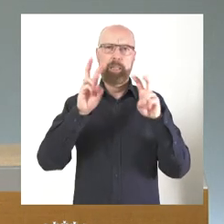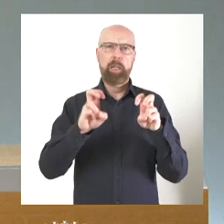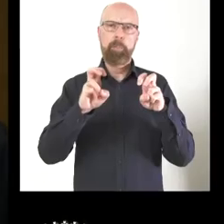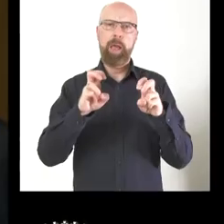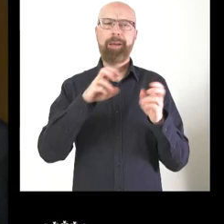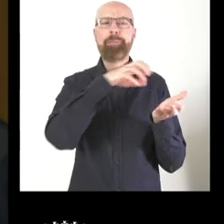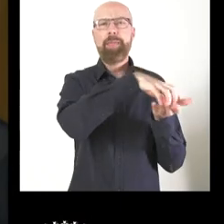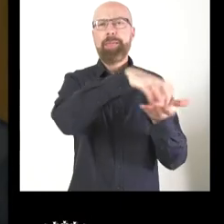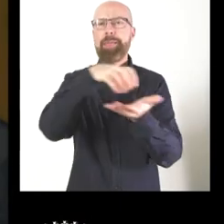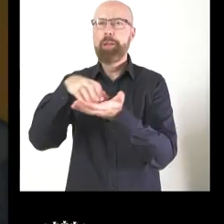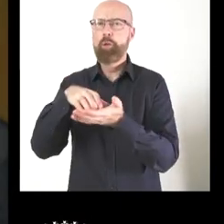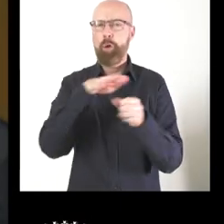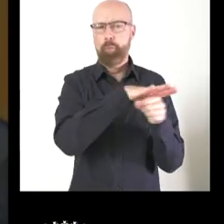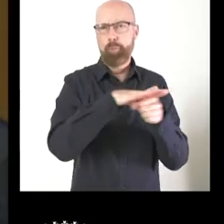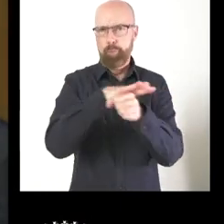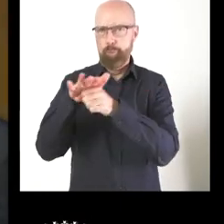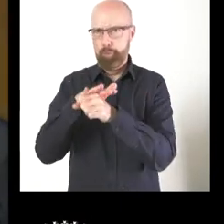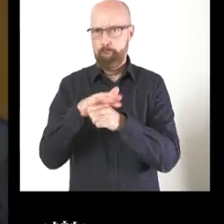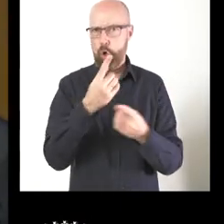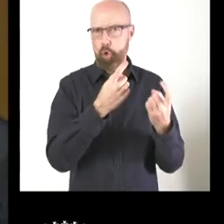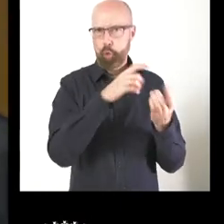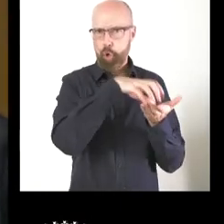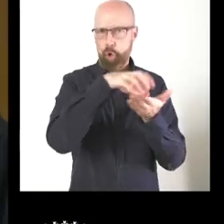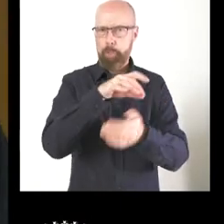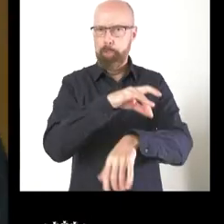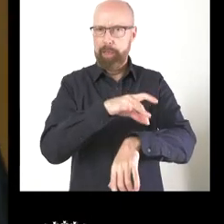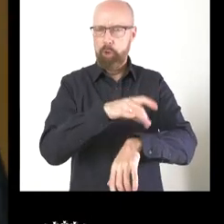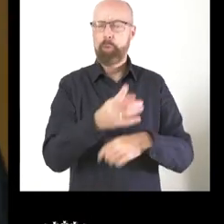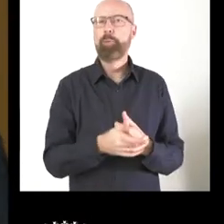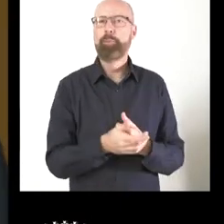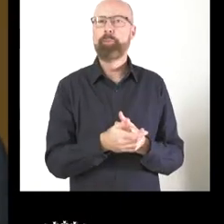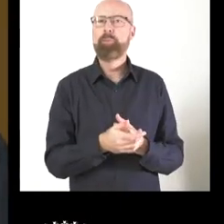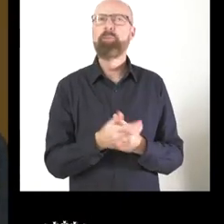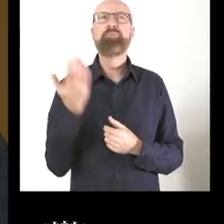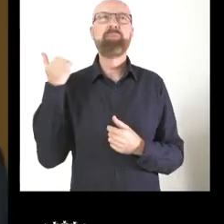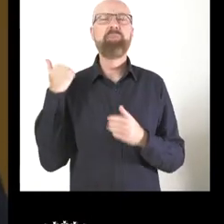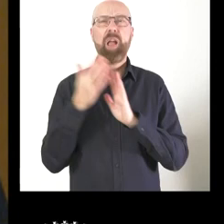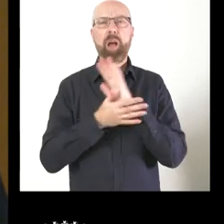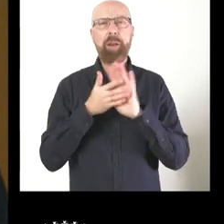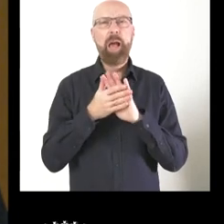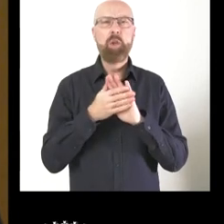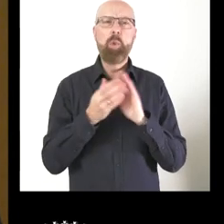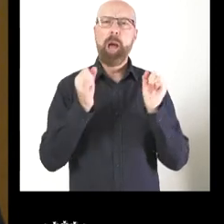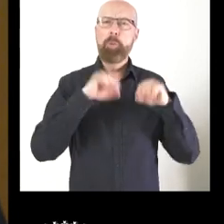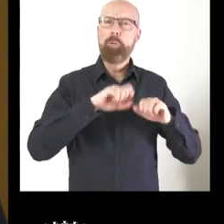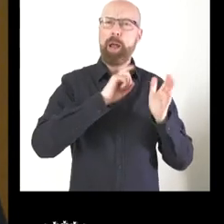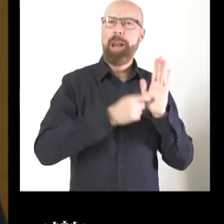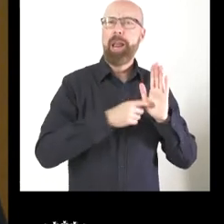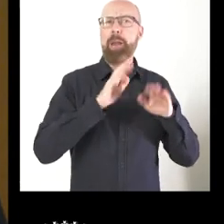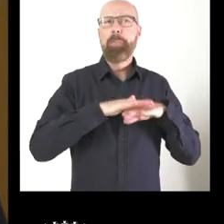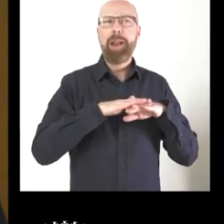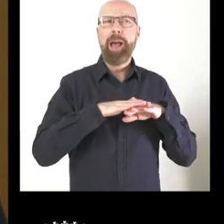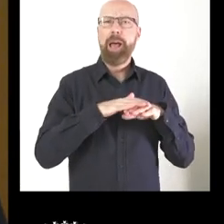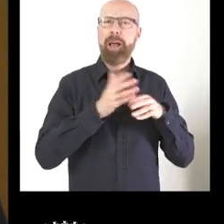consultorios en un determinado momento se habló de que se iba a probar una ley para blindar esa asistencia rural no sé si hay Alguna novedad En